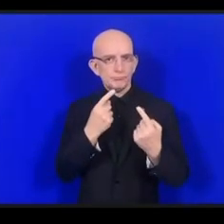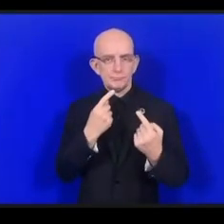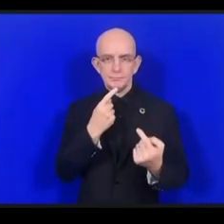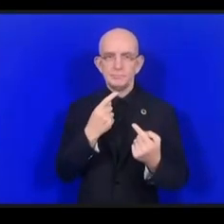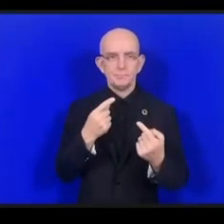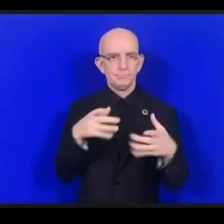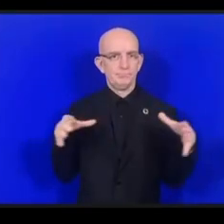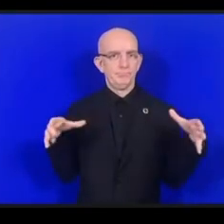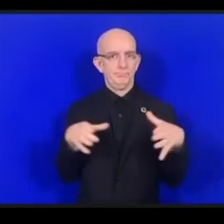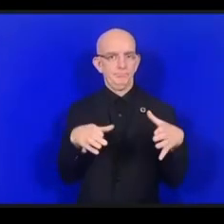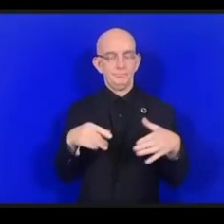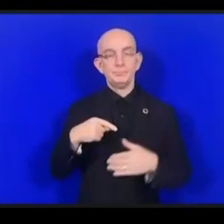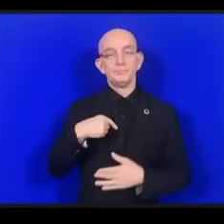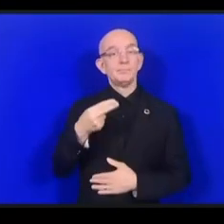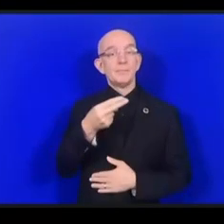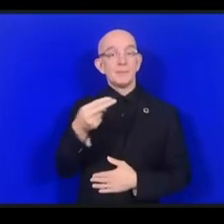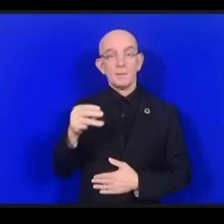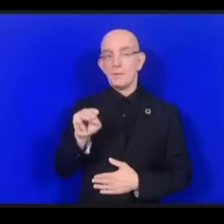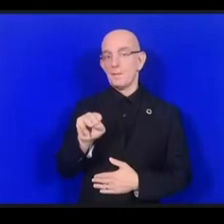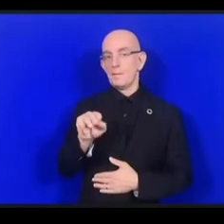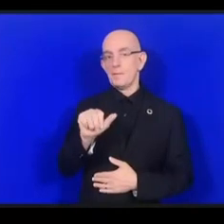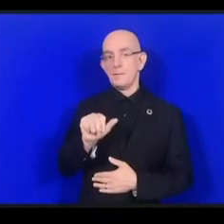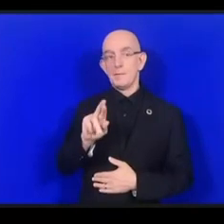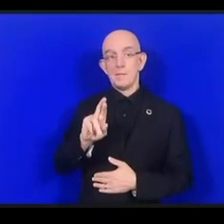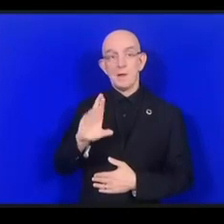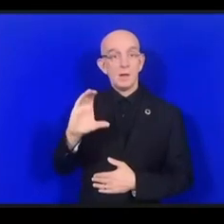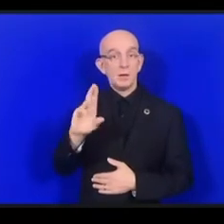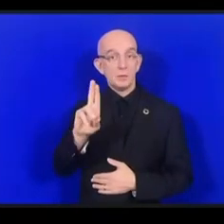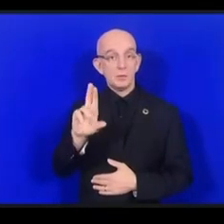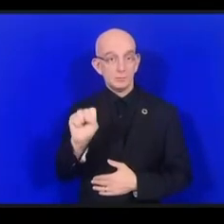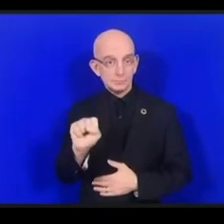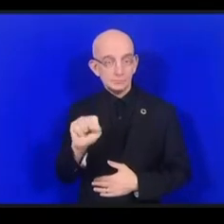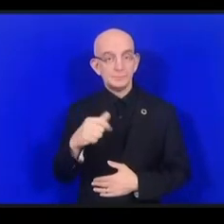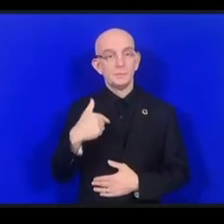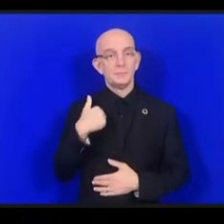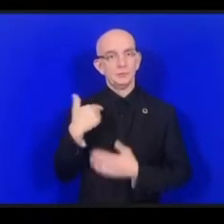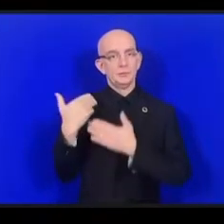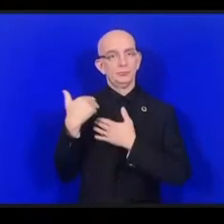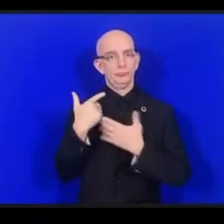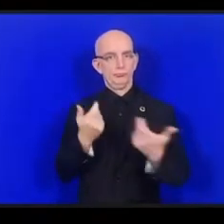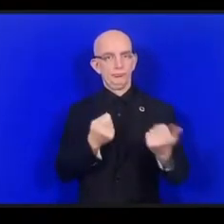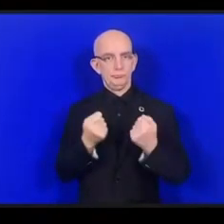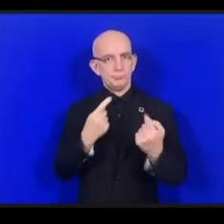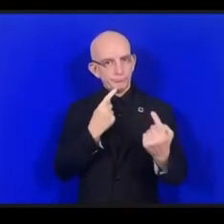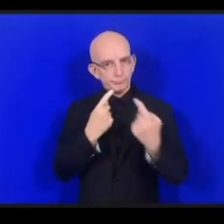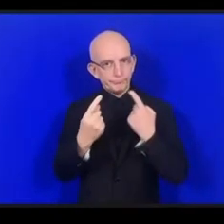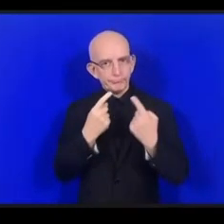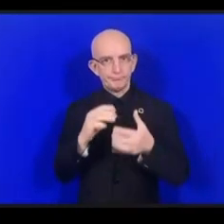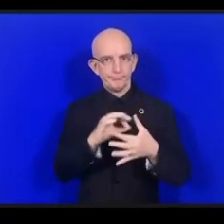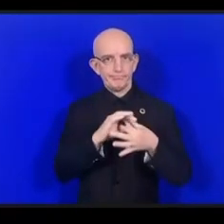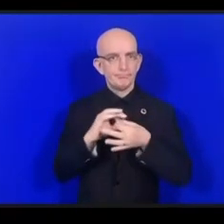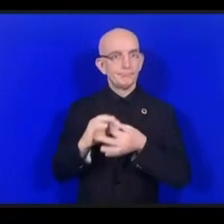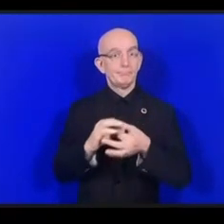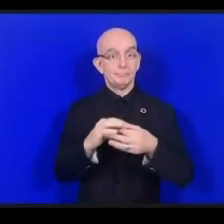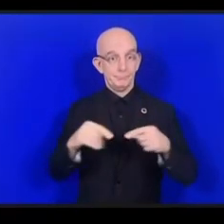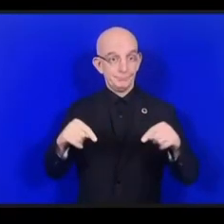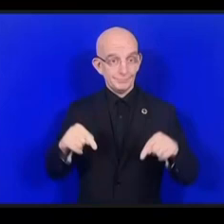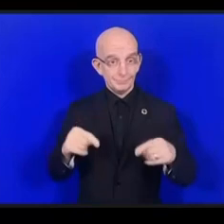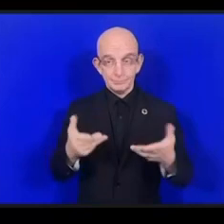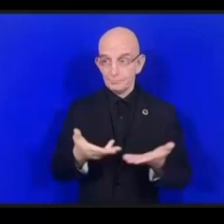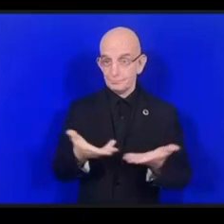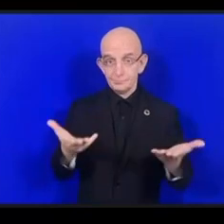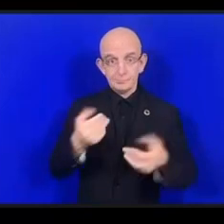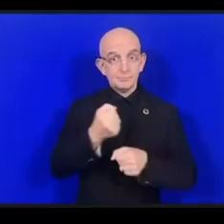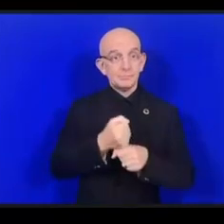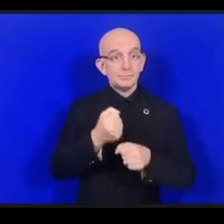dinámicas soy Marcos comar soy el cacil ador del grupo de coordinación junto con